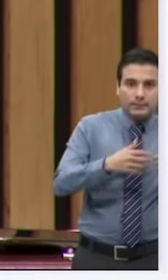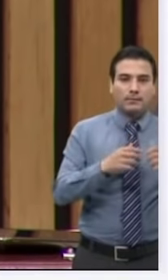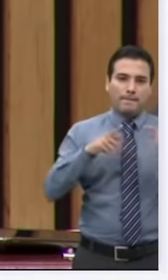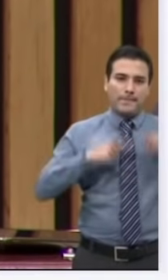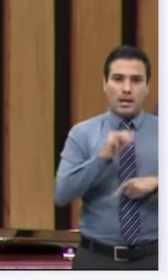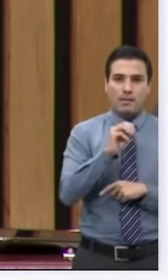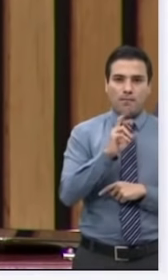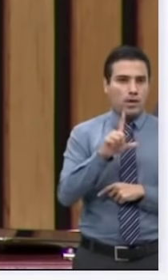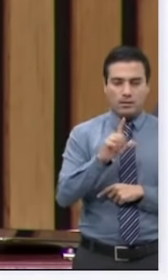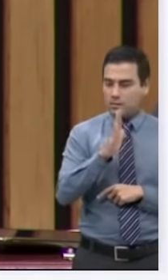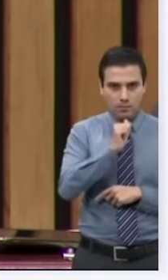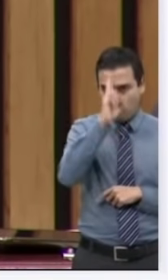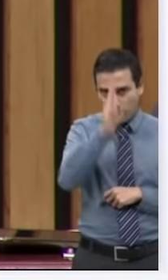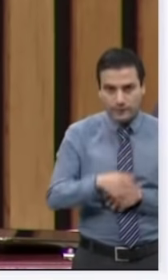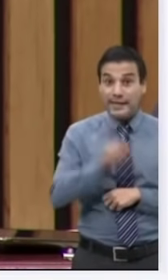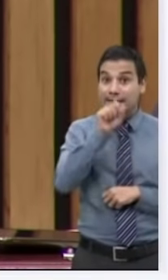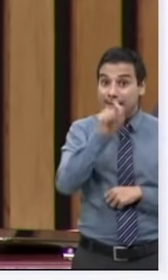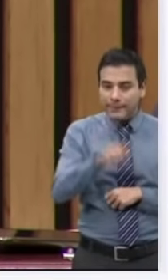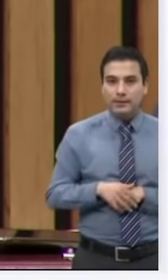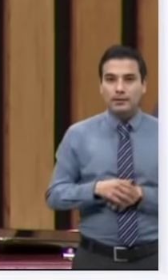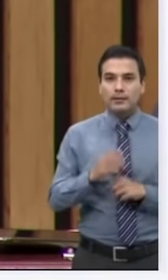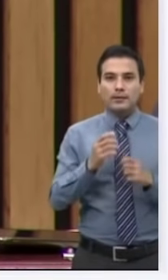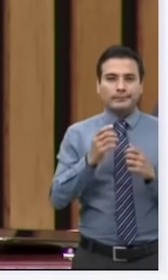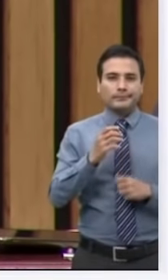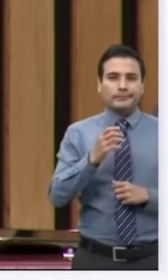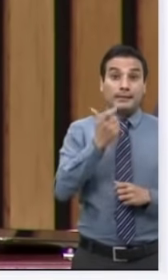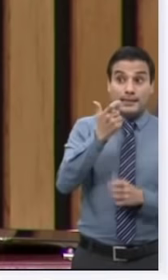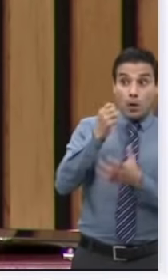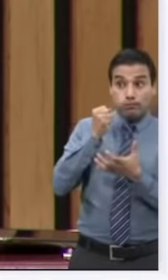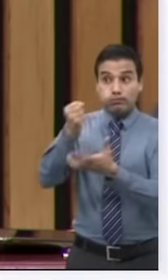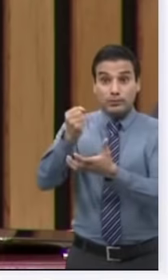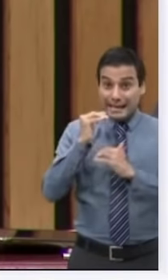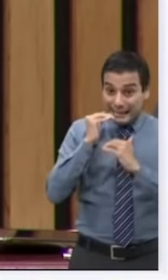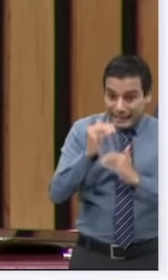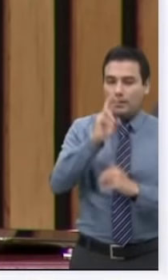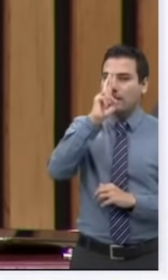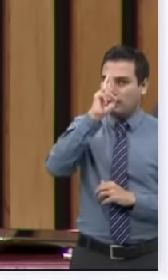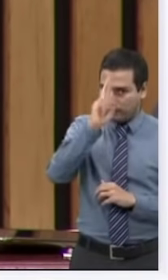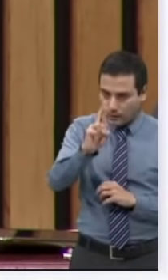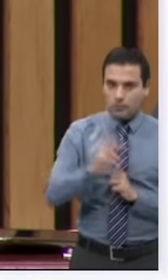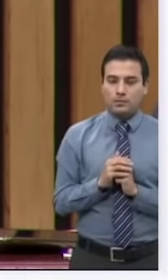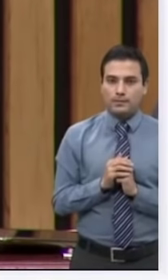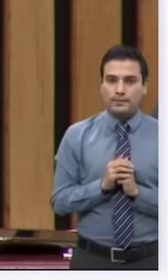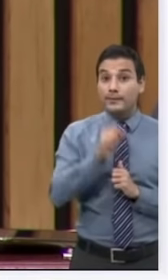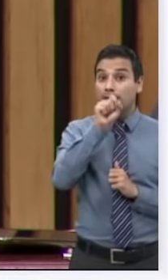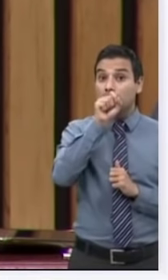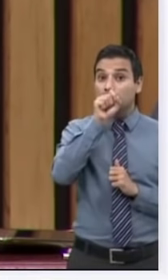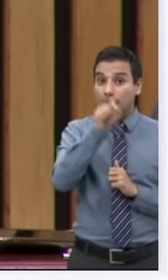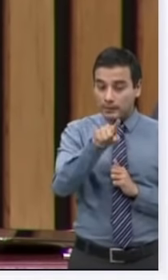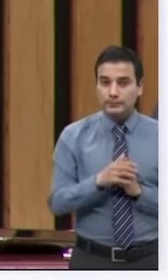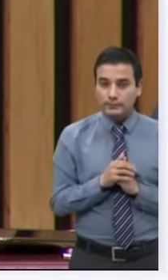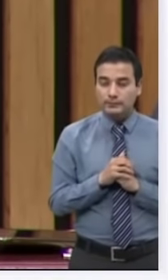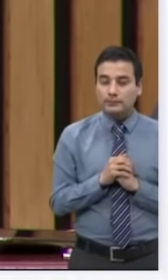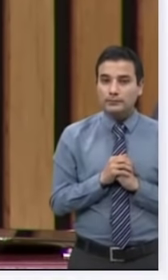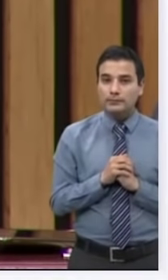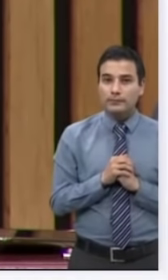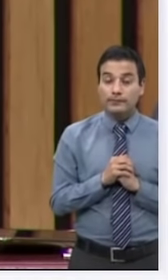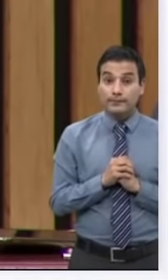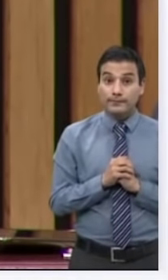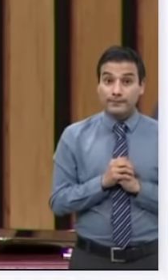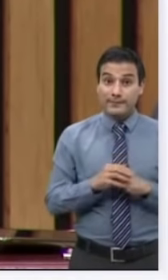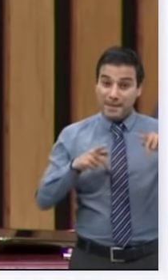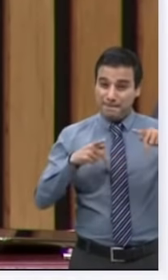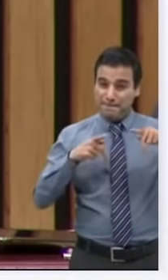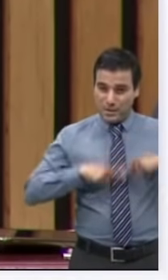morales siempre y cuando se respeten los topes de aportación privada y siempre y cuando tratándose de personas